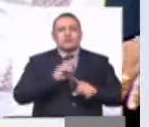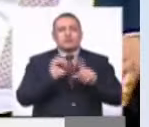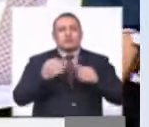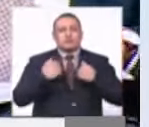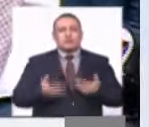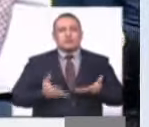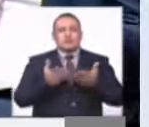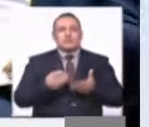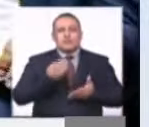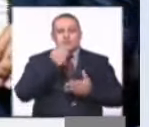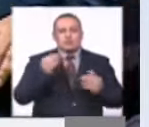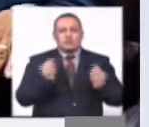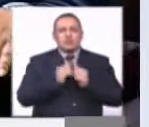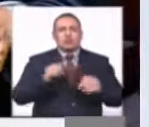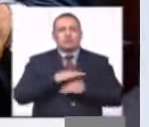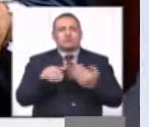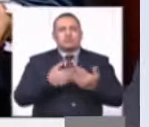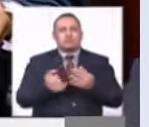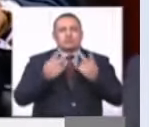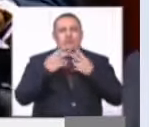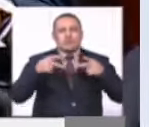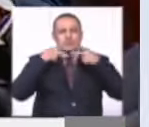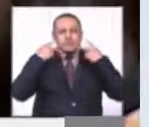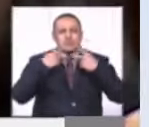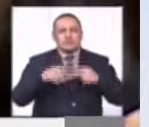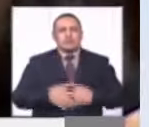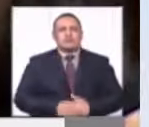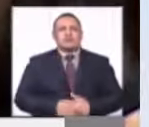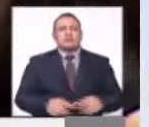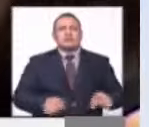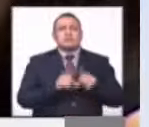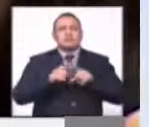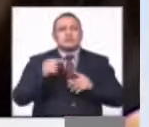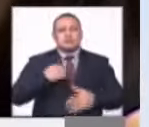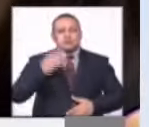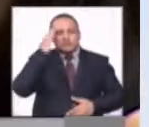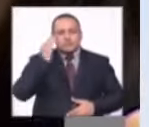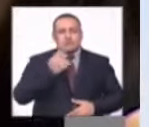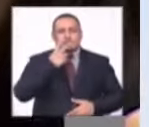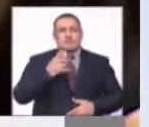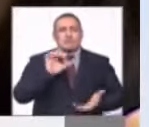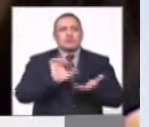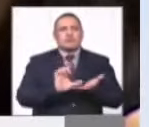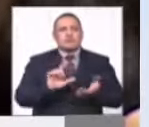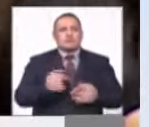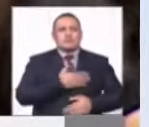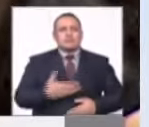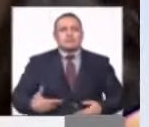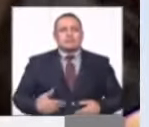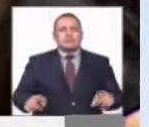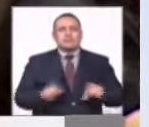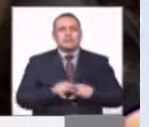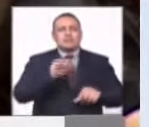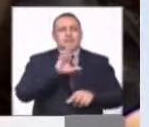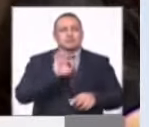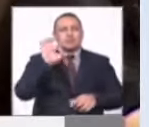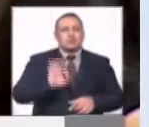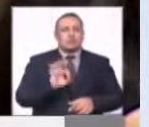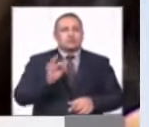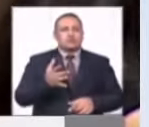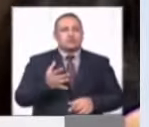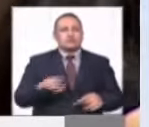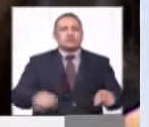los alimentos en su totalidad en la Amazonía. Y tengo conocimiento que aquí en Lima, presidente, el